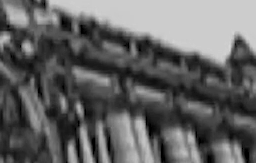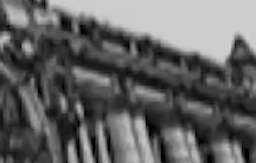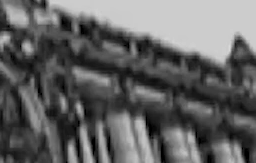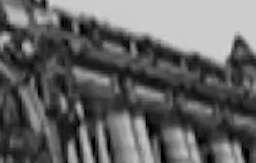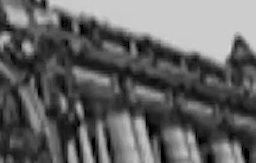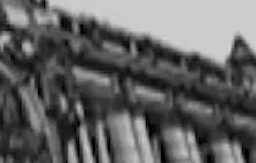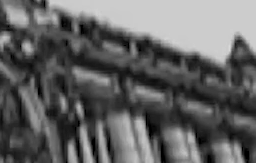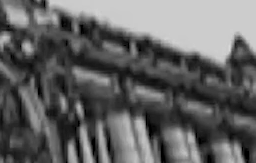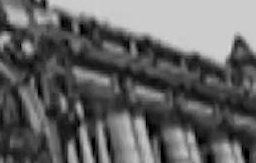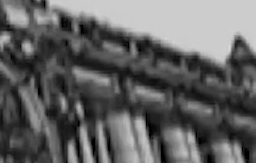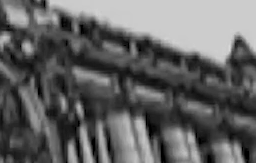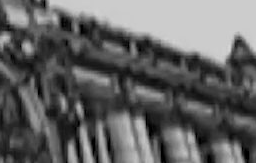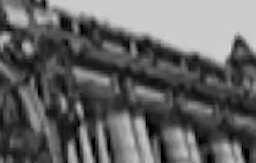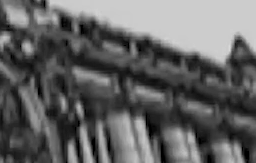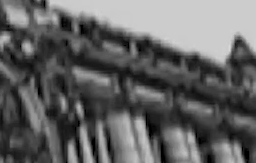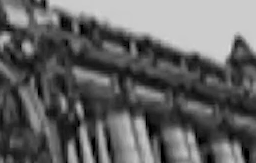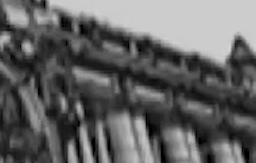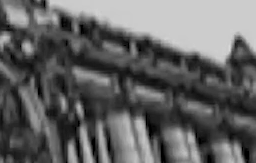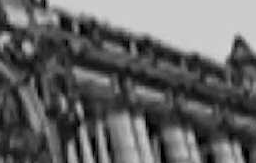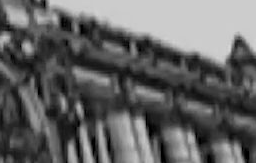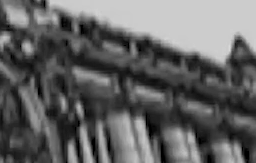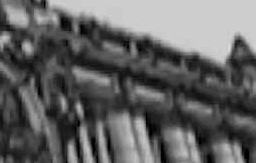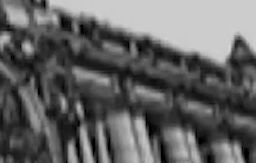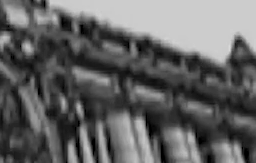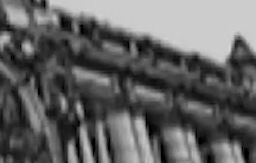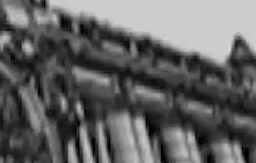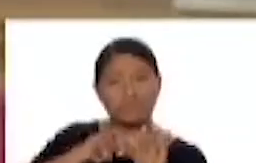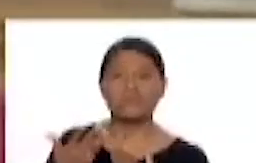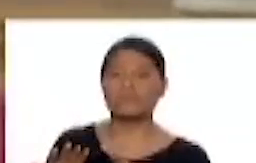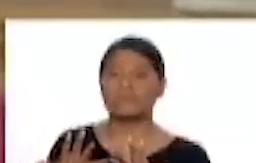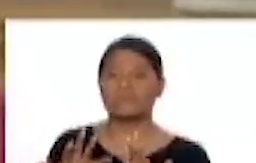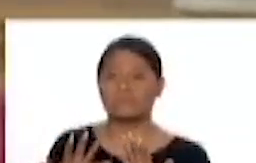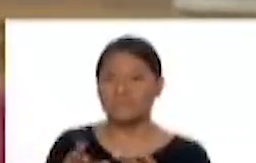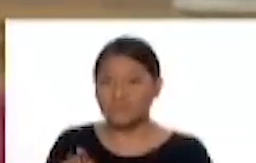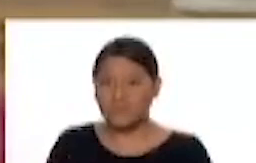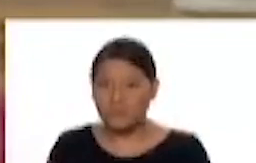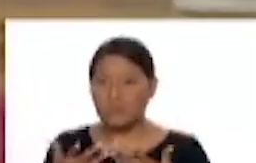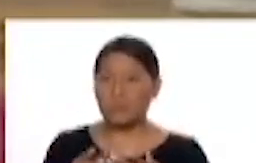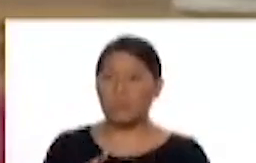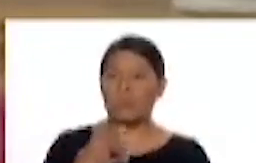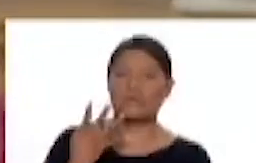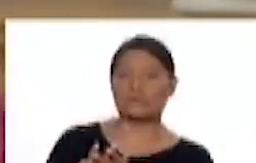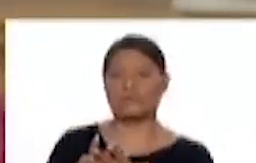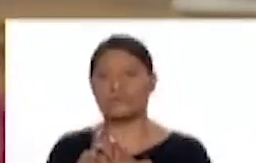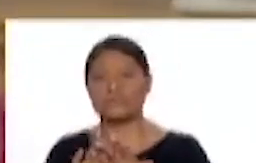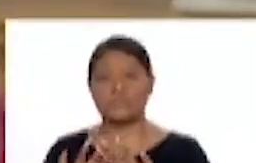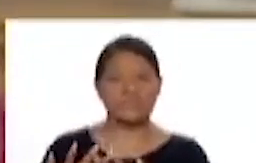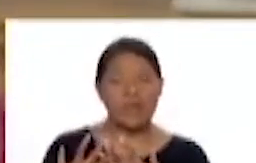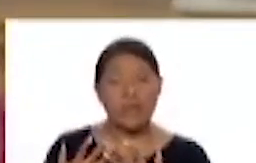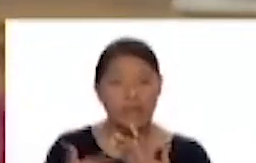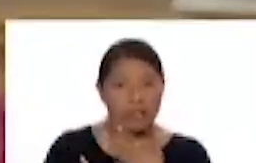contaba con varios servicios también pagados por el empresario. Ante esto, el presidente de la Comisión